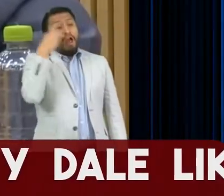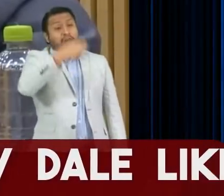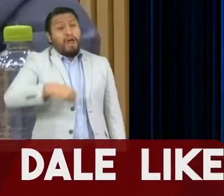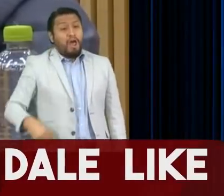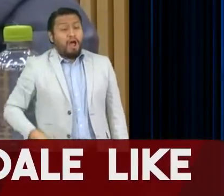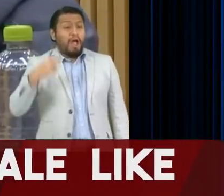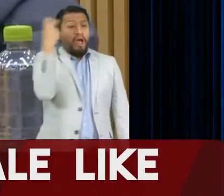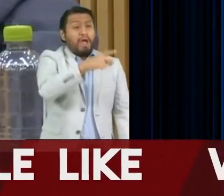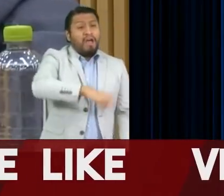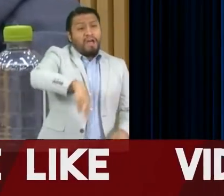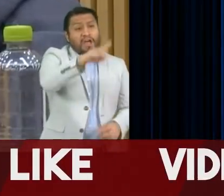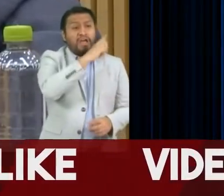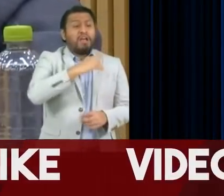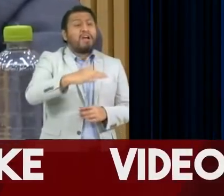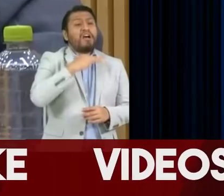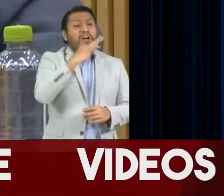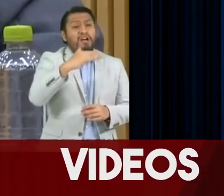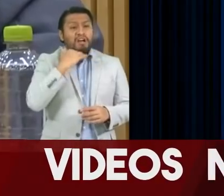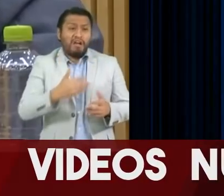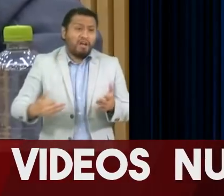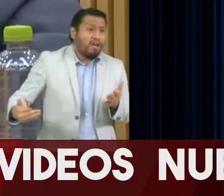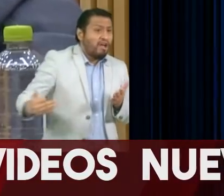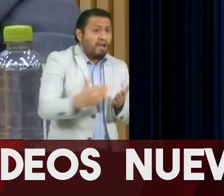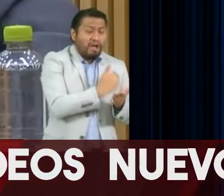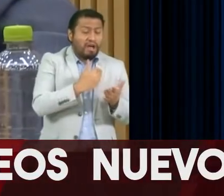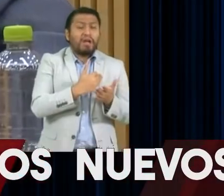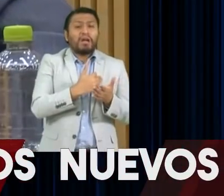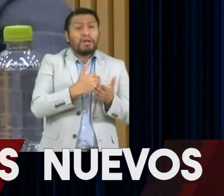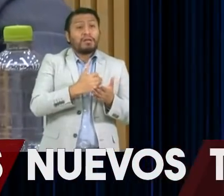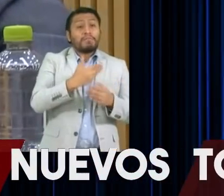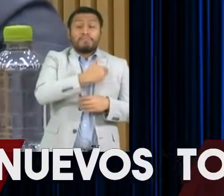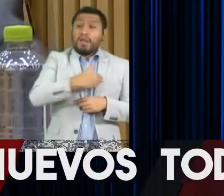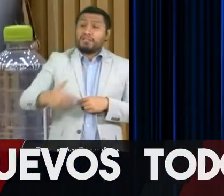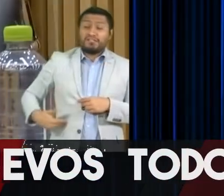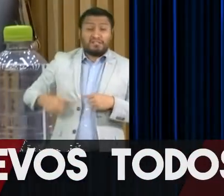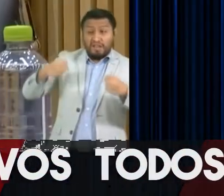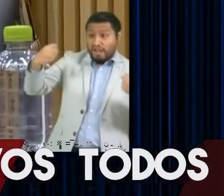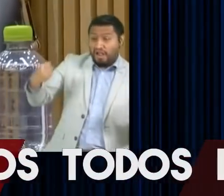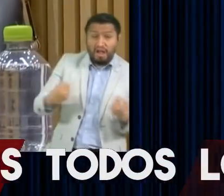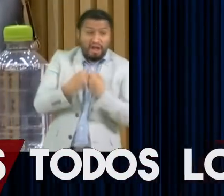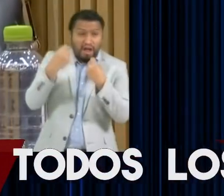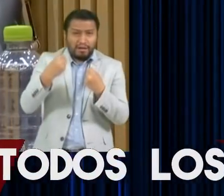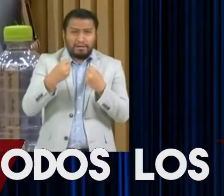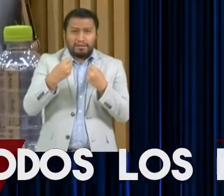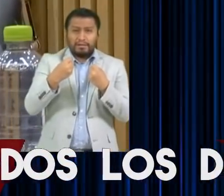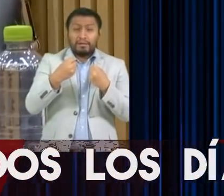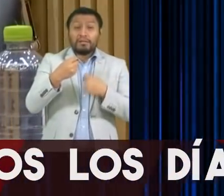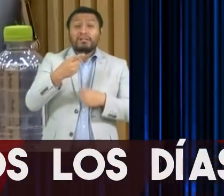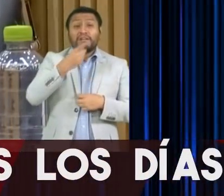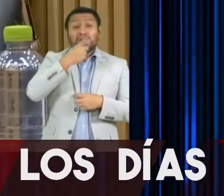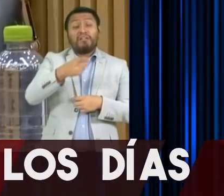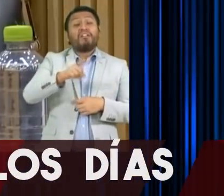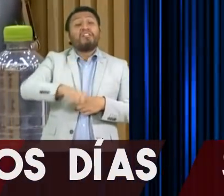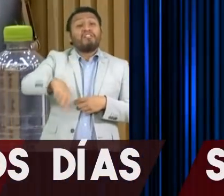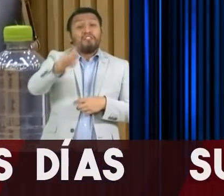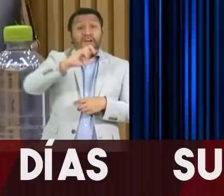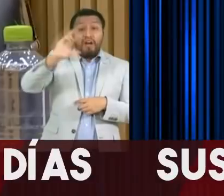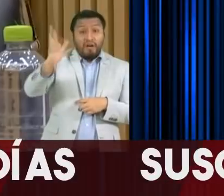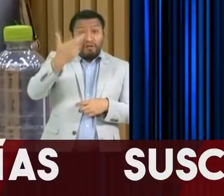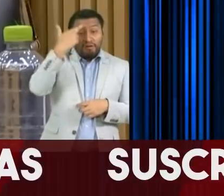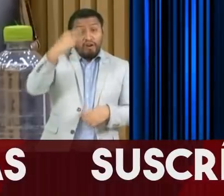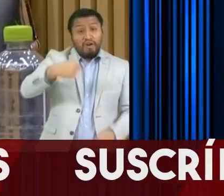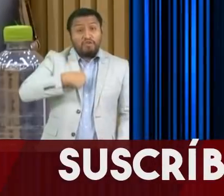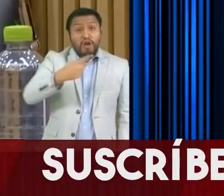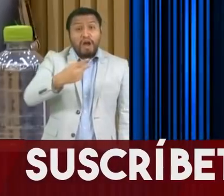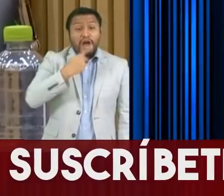de insurrectos, de contrarios a la presidencia, a los consejeros, y decir, acuérdense que estoy hablando del